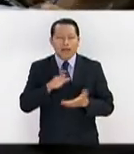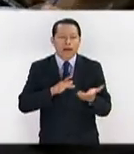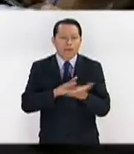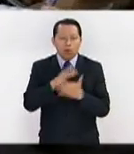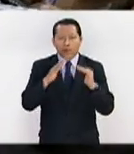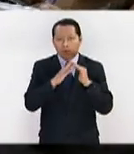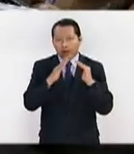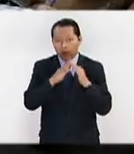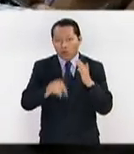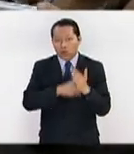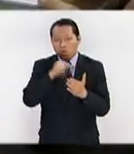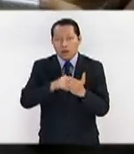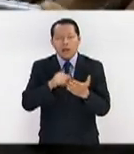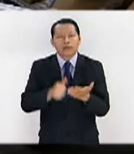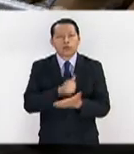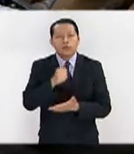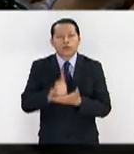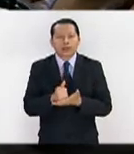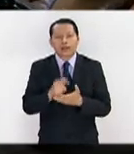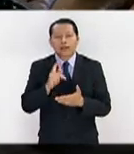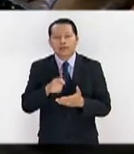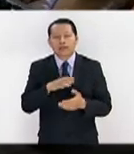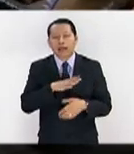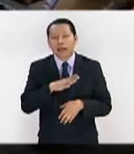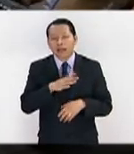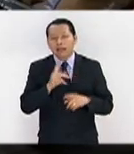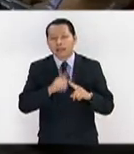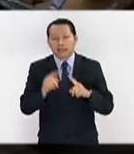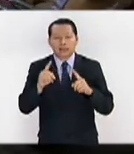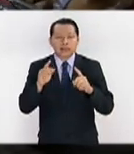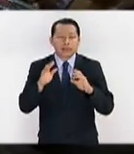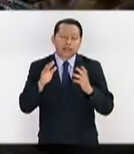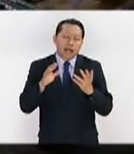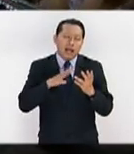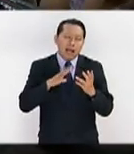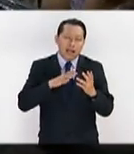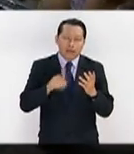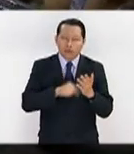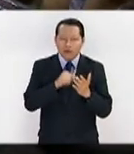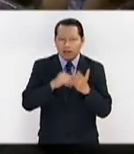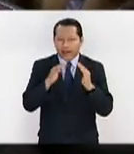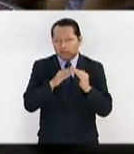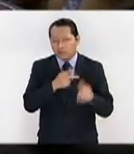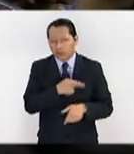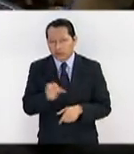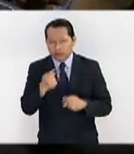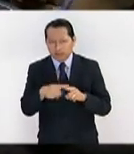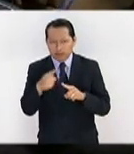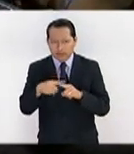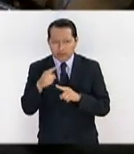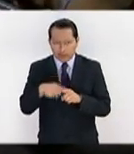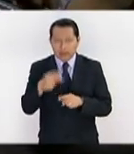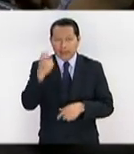las zonas en la ciudad, en donde había sobre todo vivienda en pobreza, y ahí lo que estamos esperando es que se entregue el